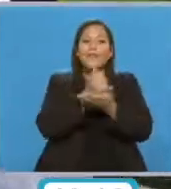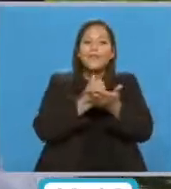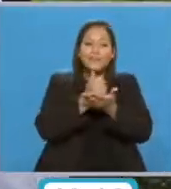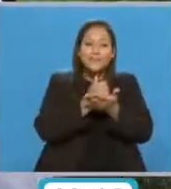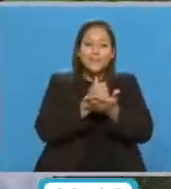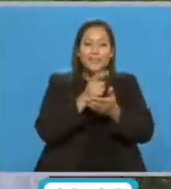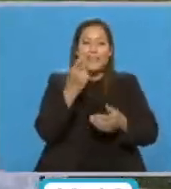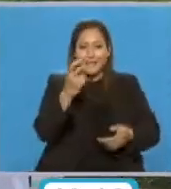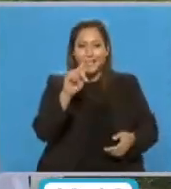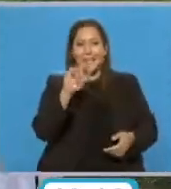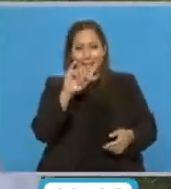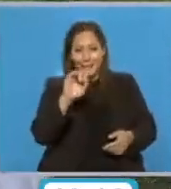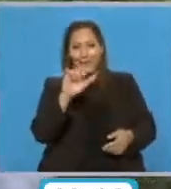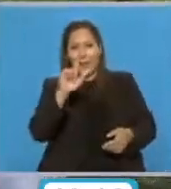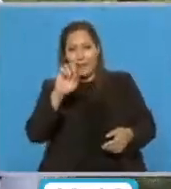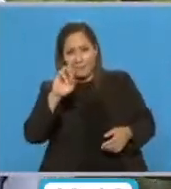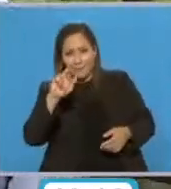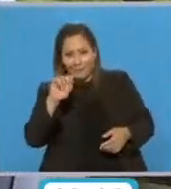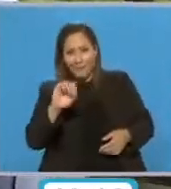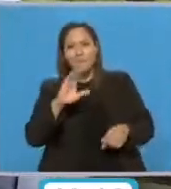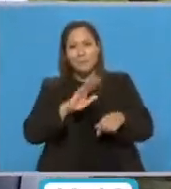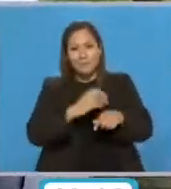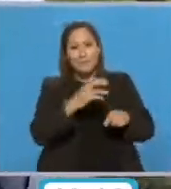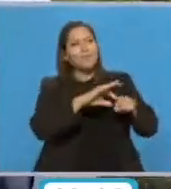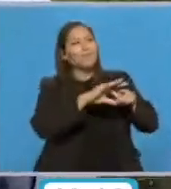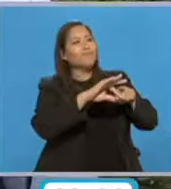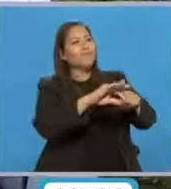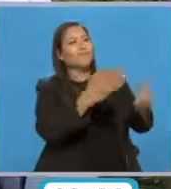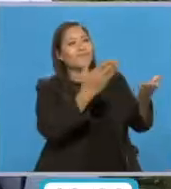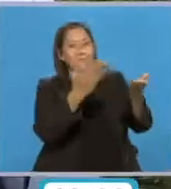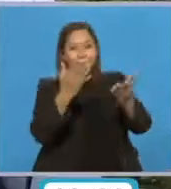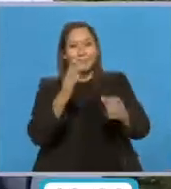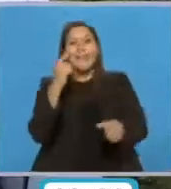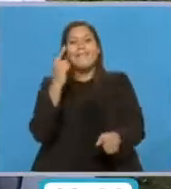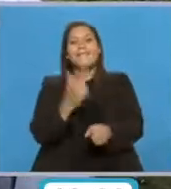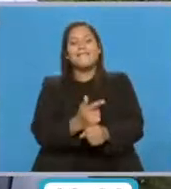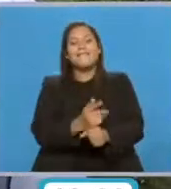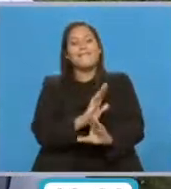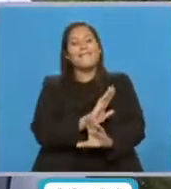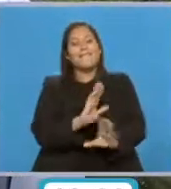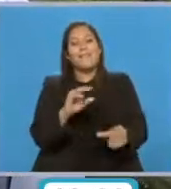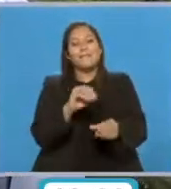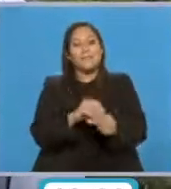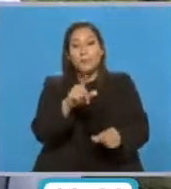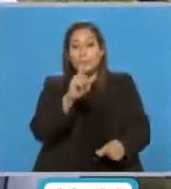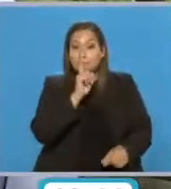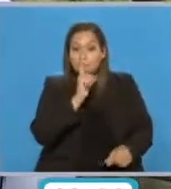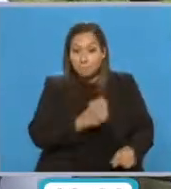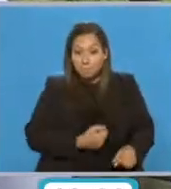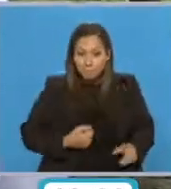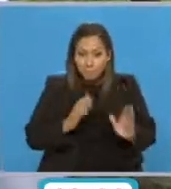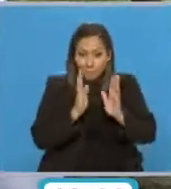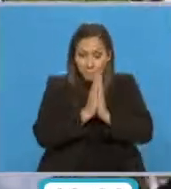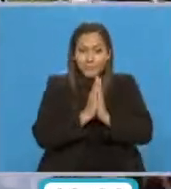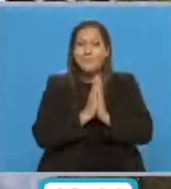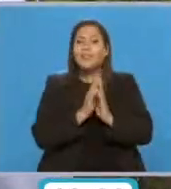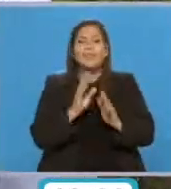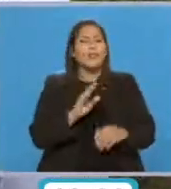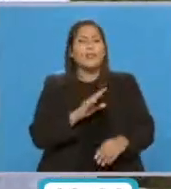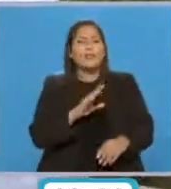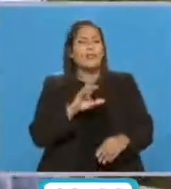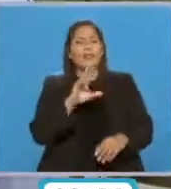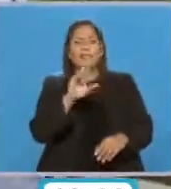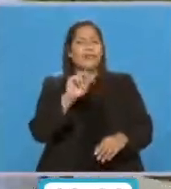Es el tío ¿Cómo Alberto. Sí. Oye, por eso lo ando guiando, maestro. Ya le descubrí el secreto, no lo vaya a decir. No, tío Alberto.